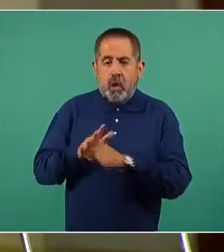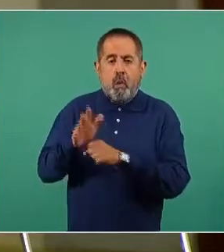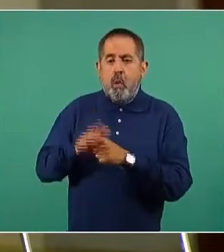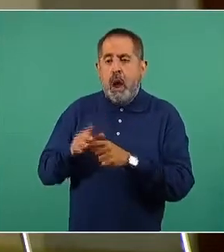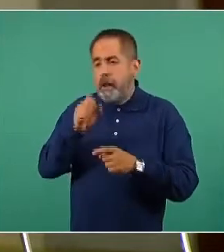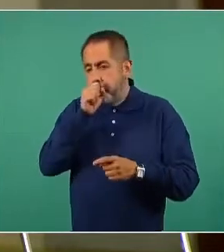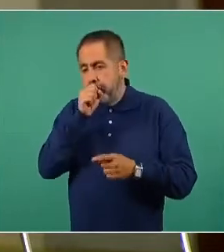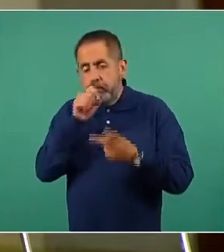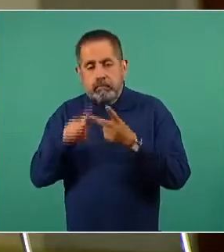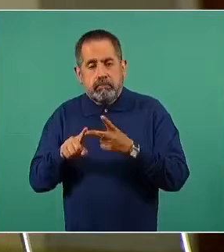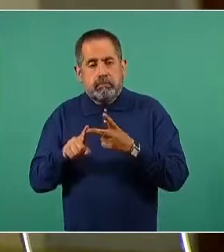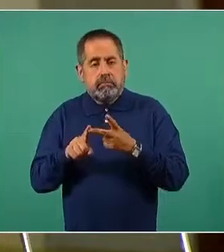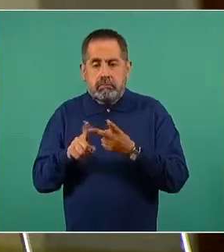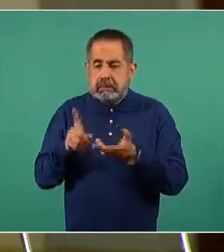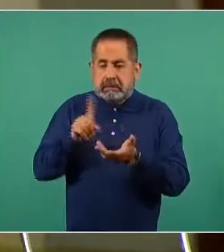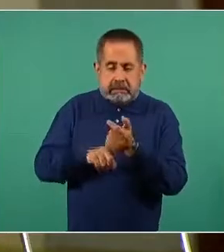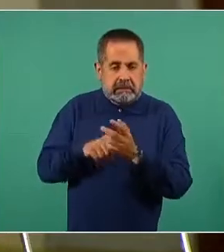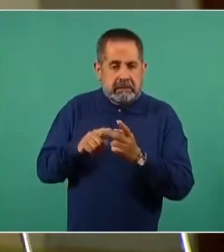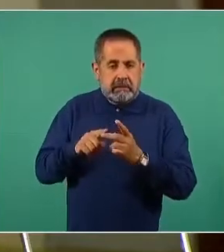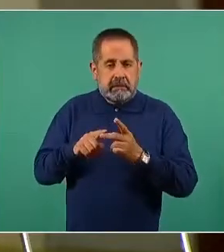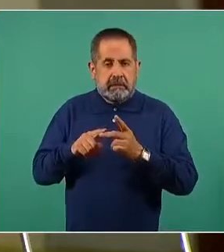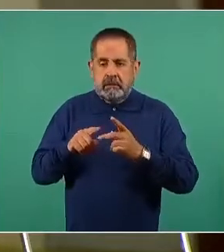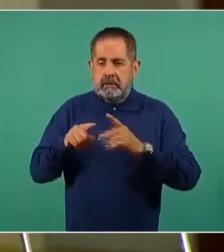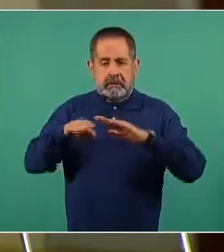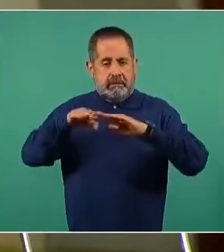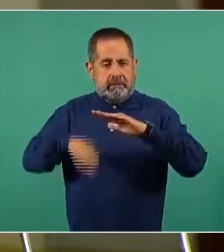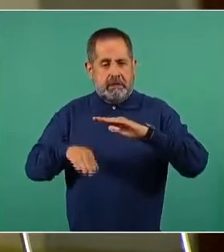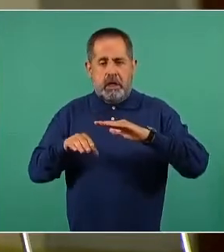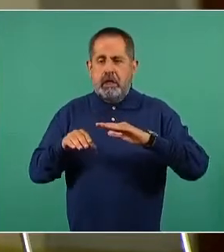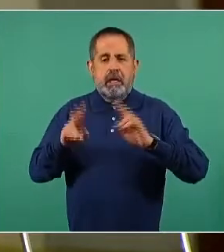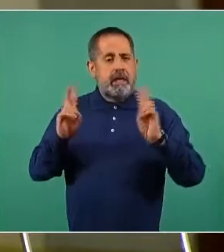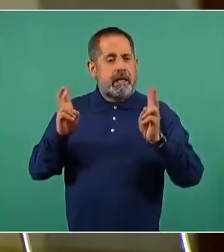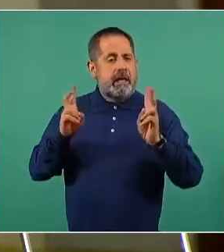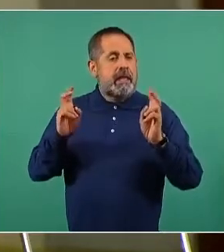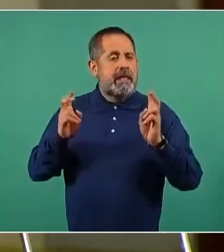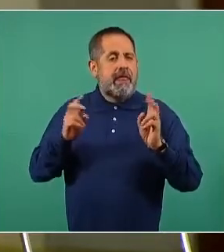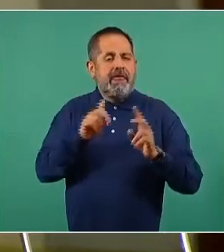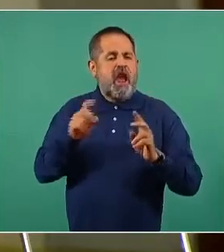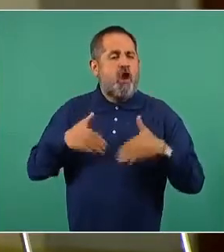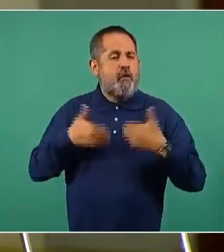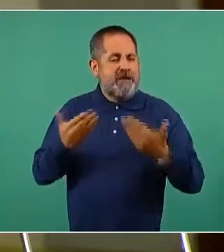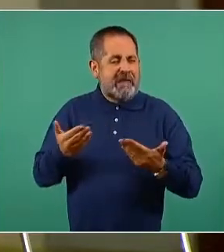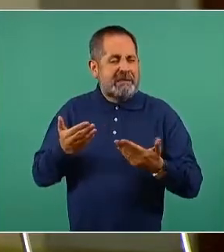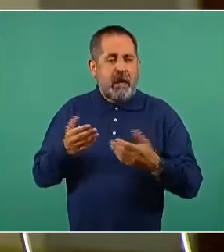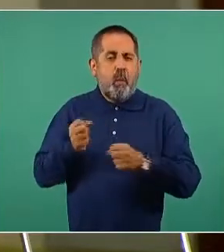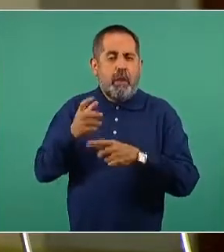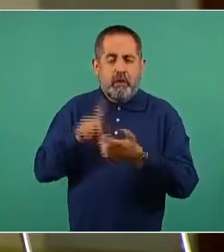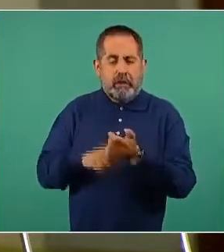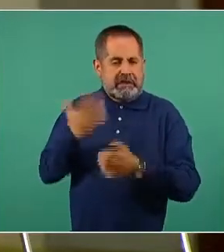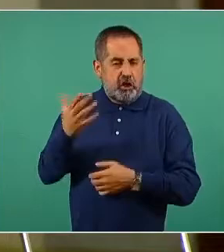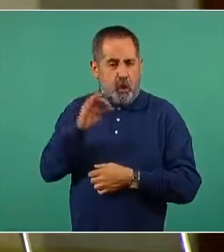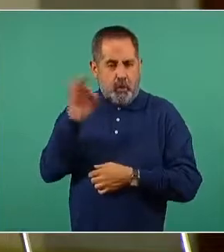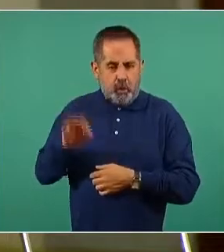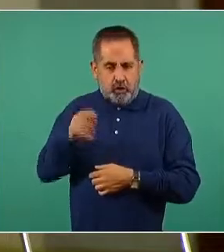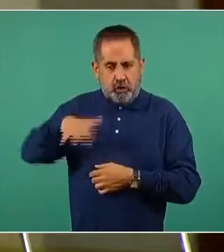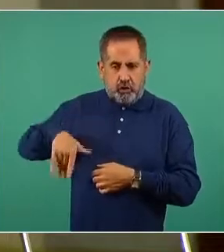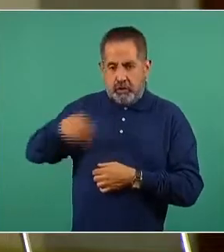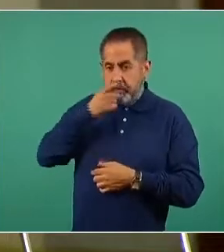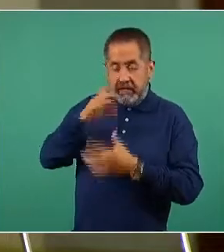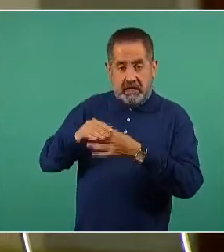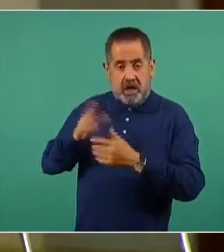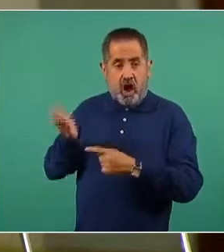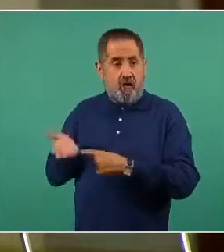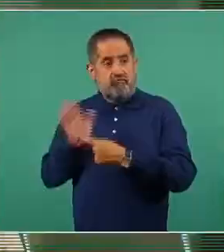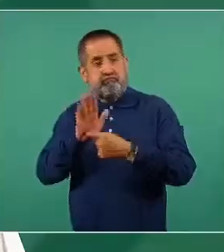índice de el rango inferior en el intervalo de confianza que obtuvieron, considerando este 5% que usted presentó a la